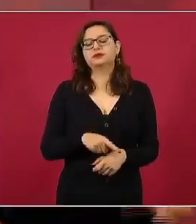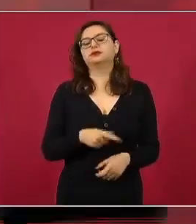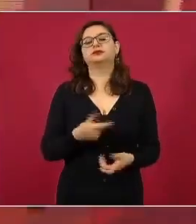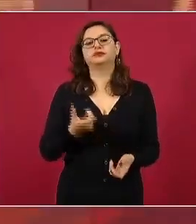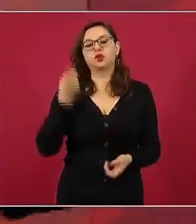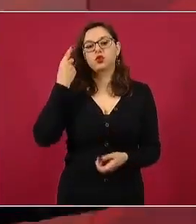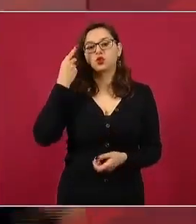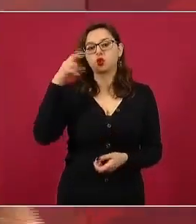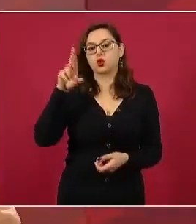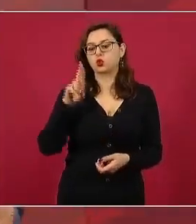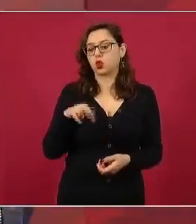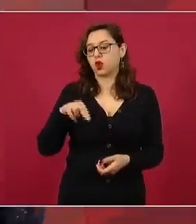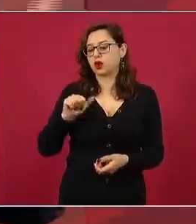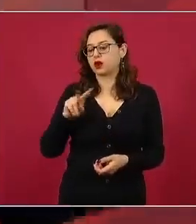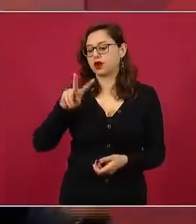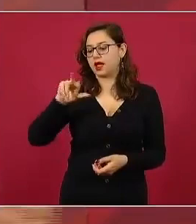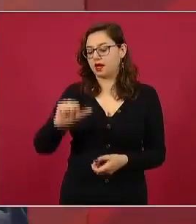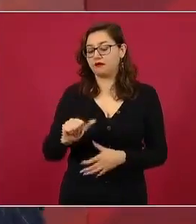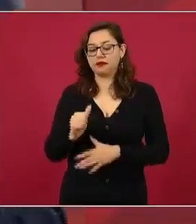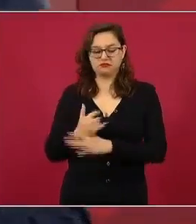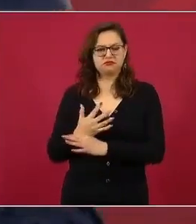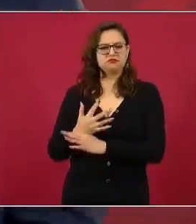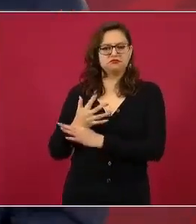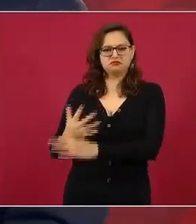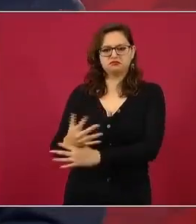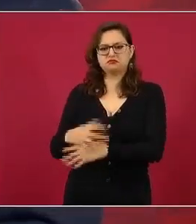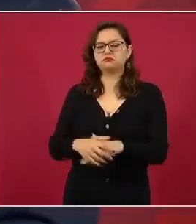Decía, aquí en San Luis hay dos periódicos.